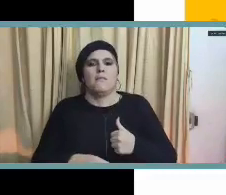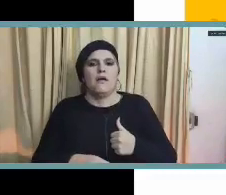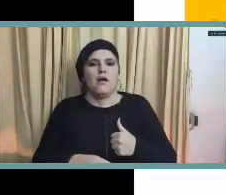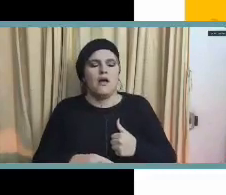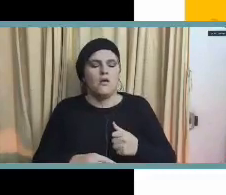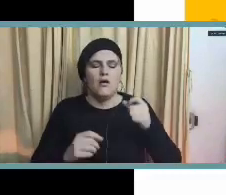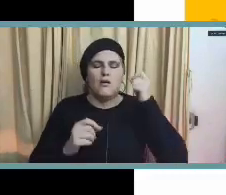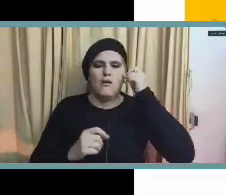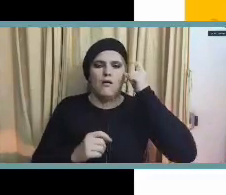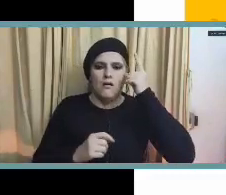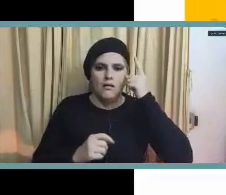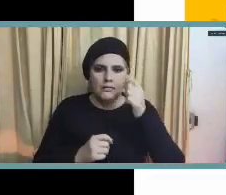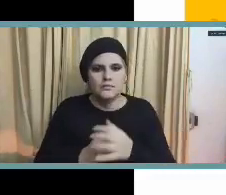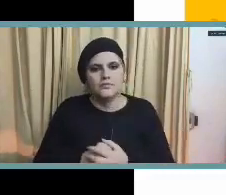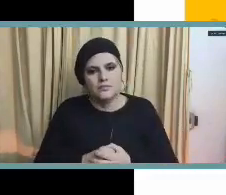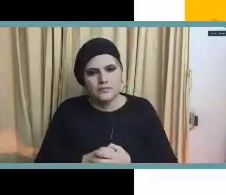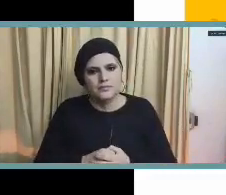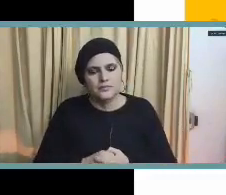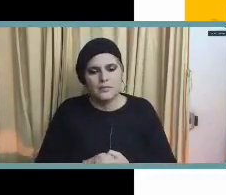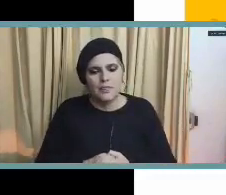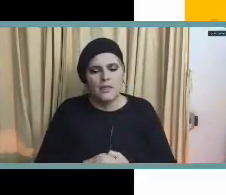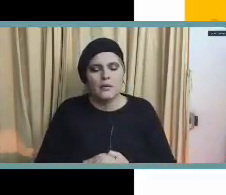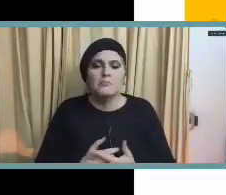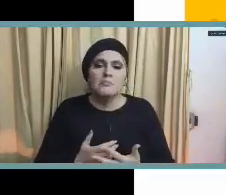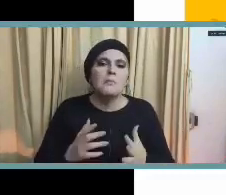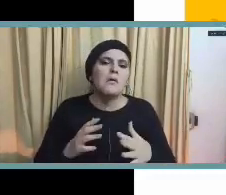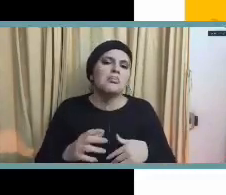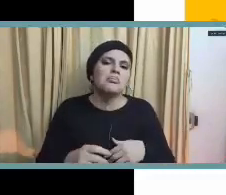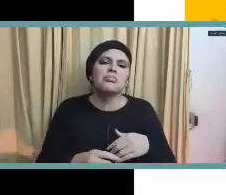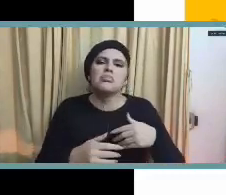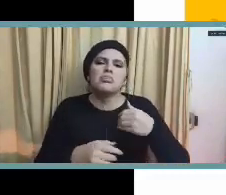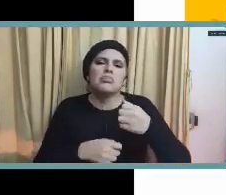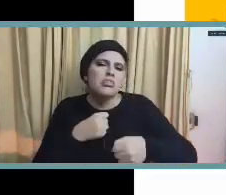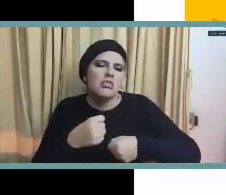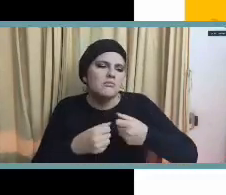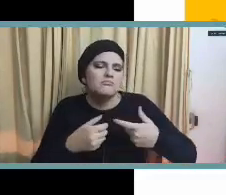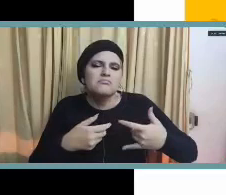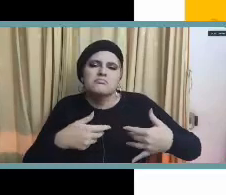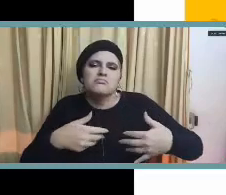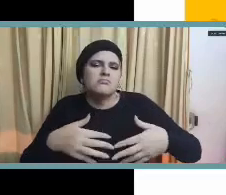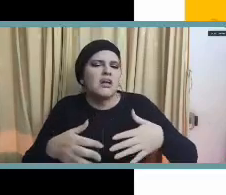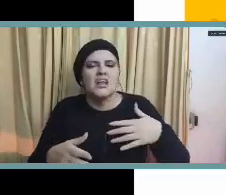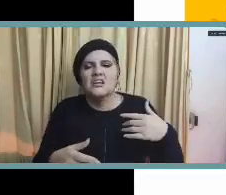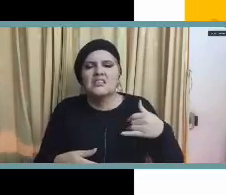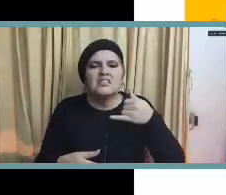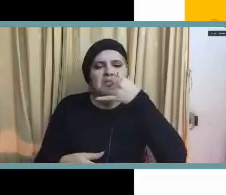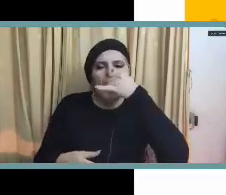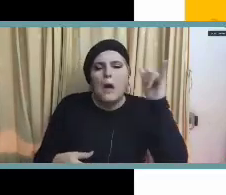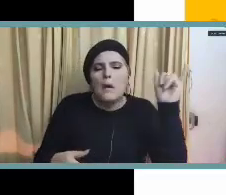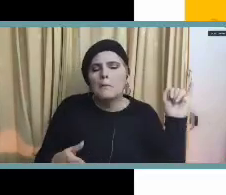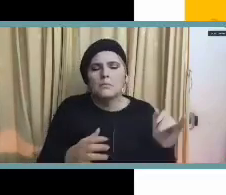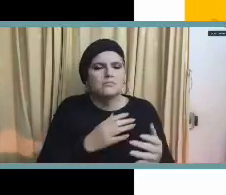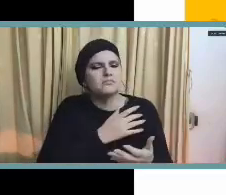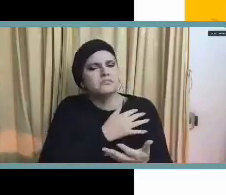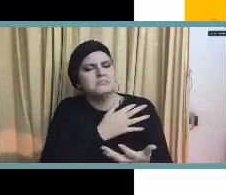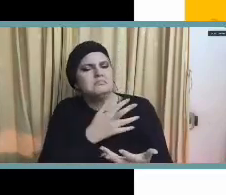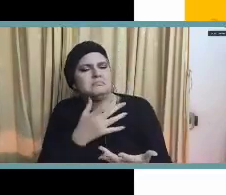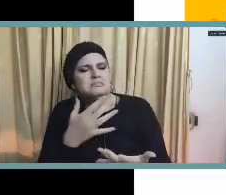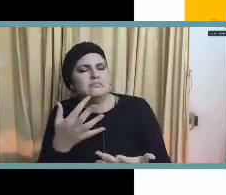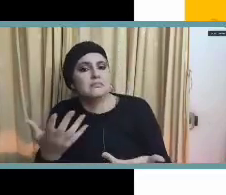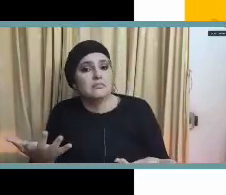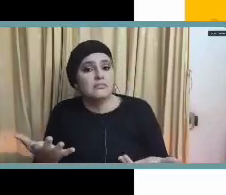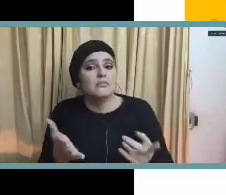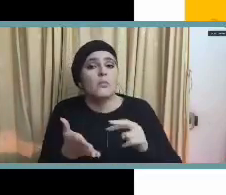Porque si dejamos que pase mucho tiempo, esto genera una